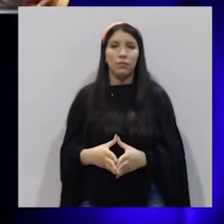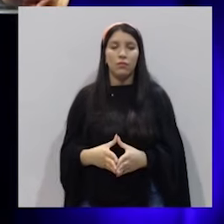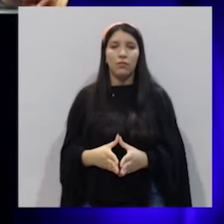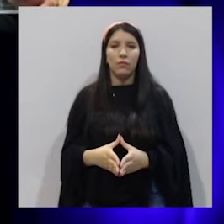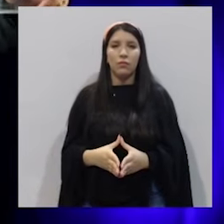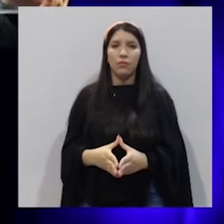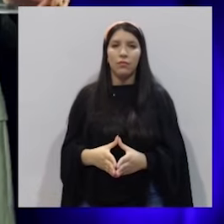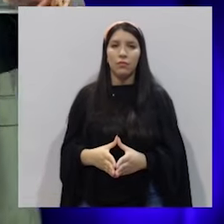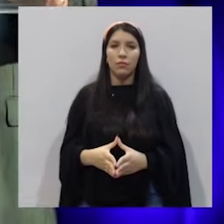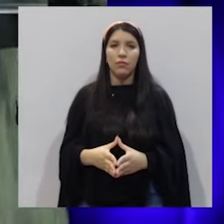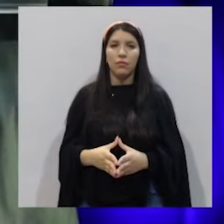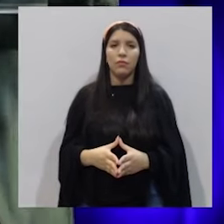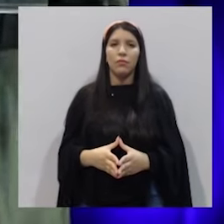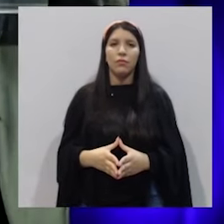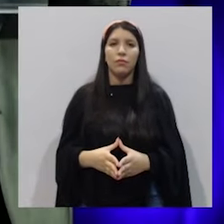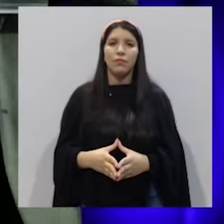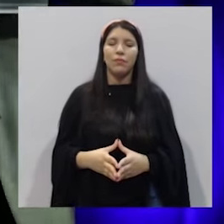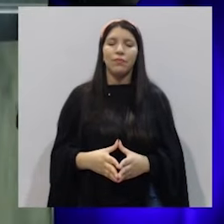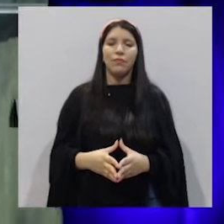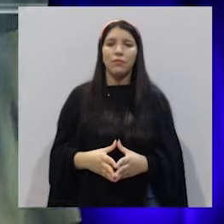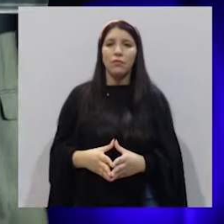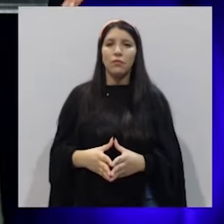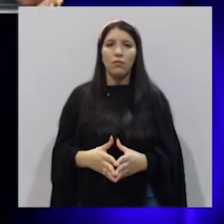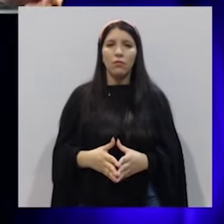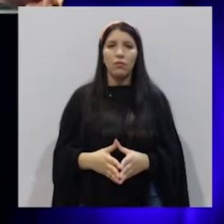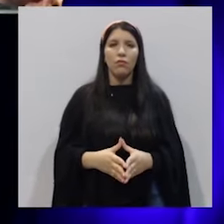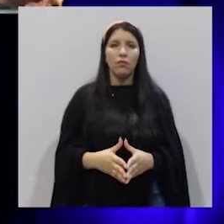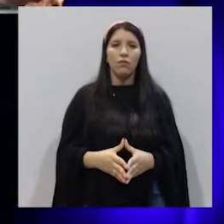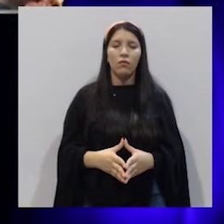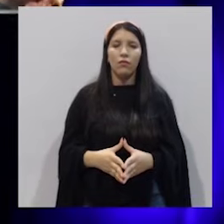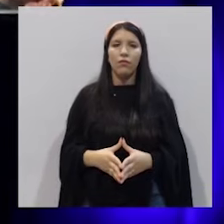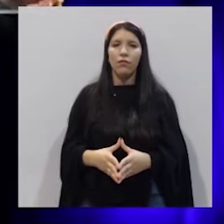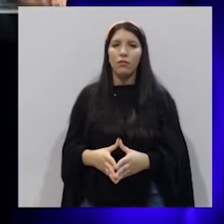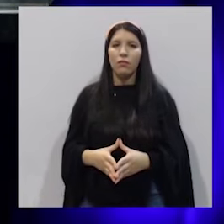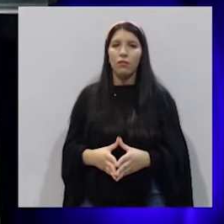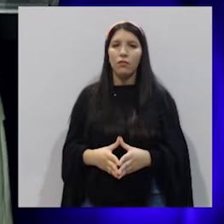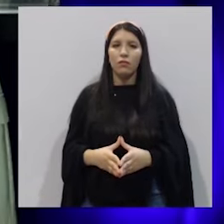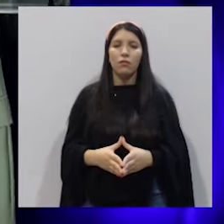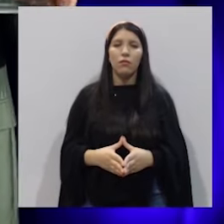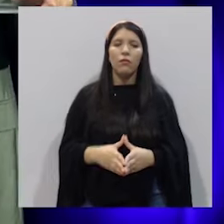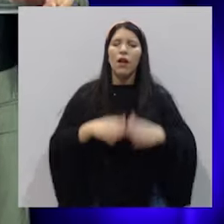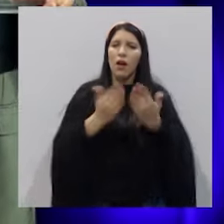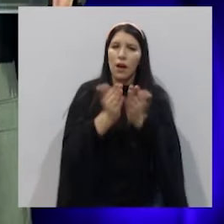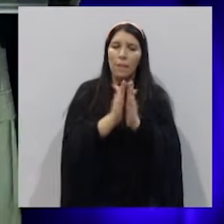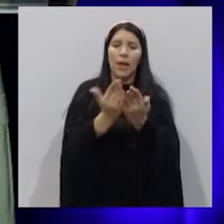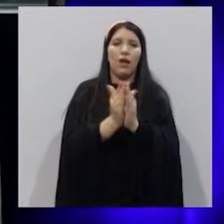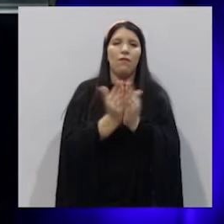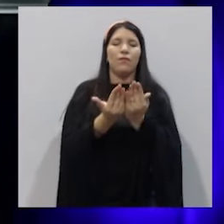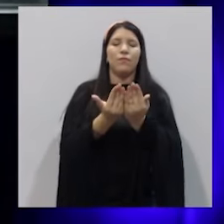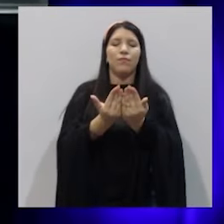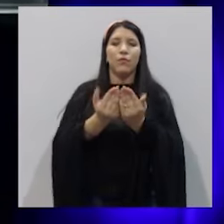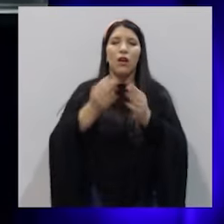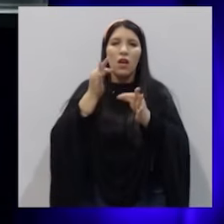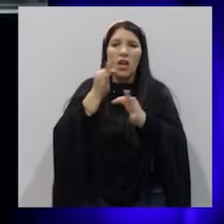y fíjense qué importante pablo enseñaba todas estas cosas de una manera muy simple muy sencilla pero que él quería